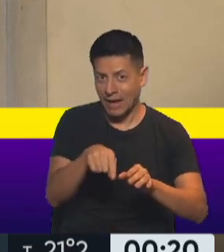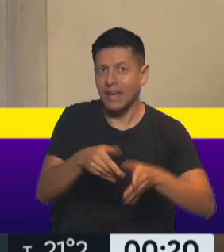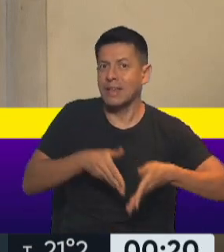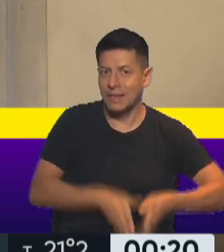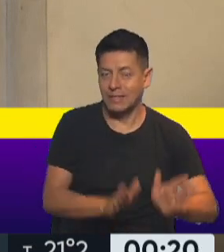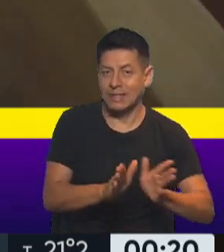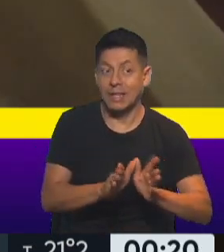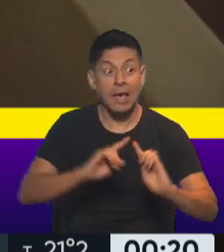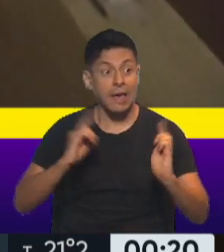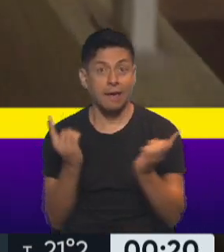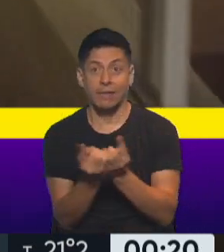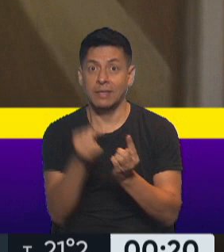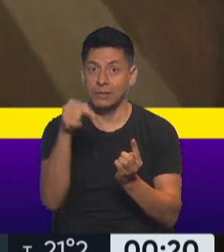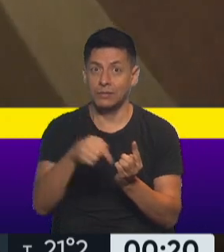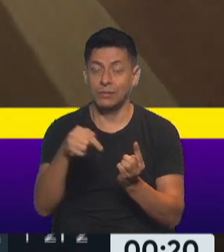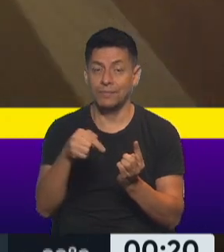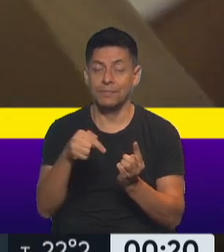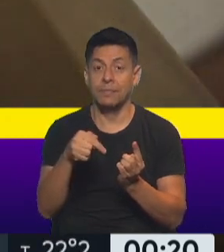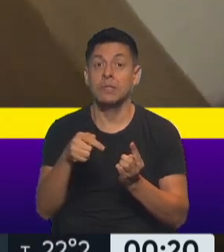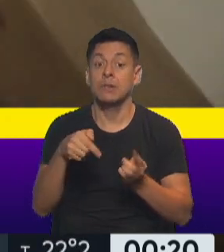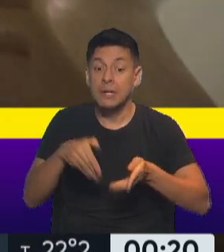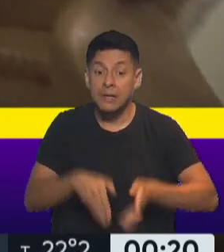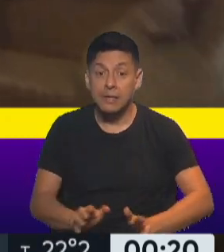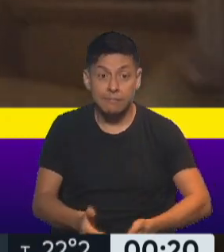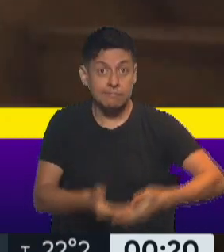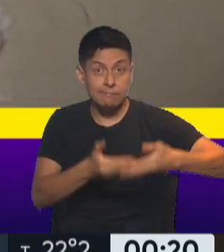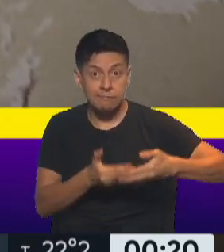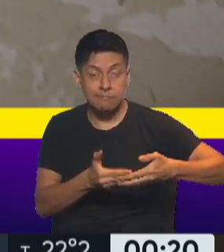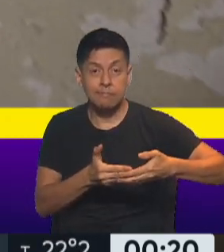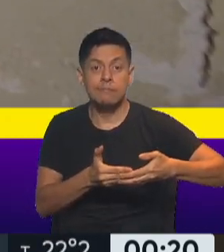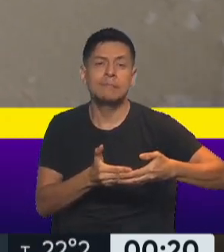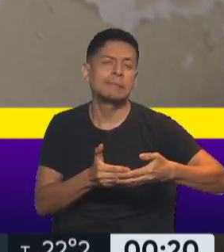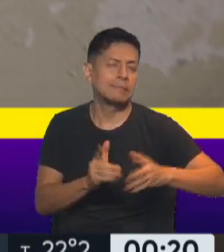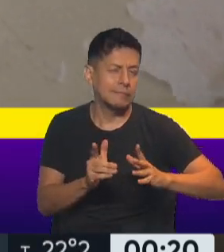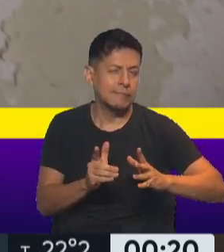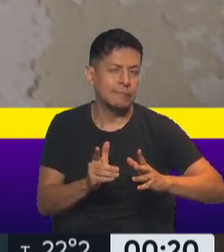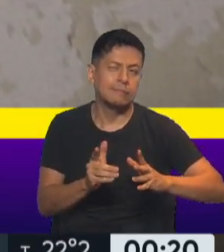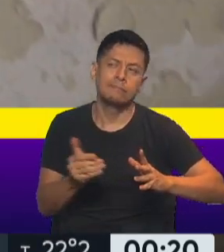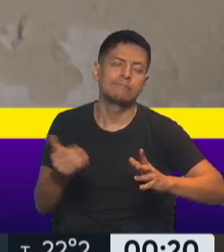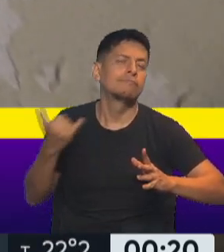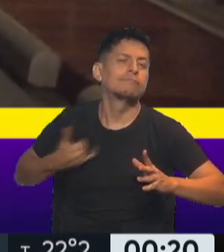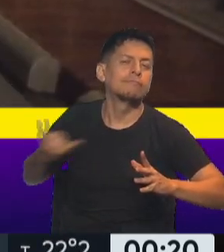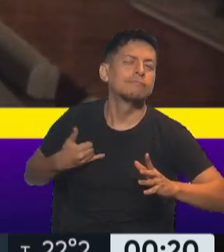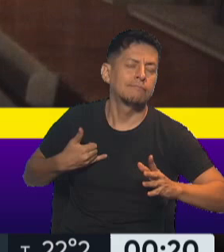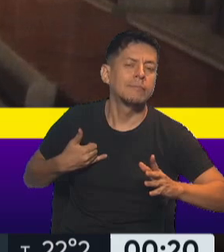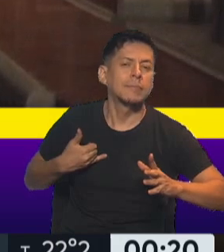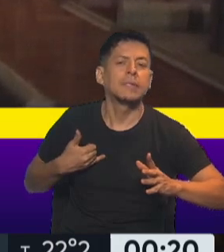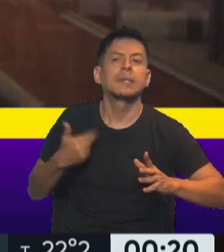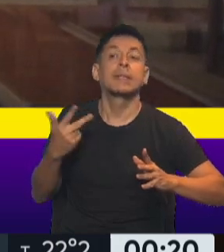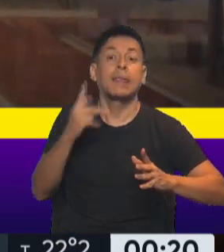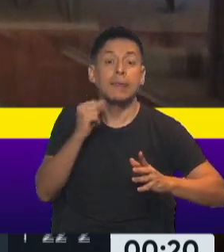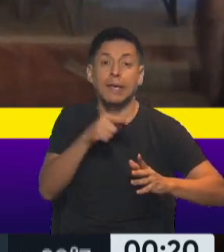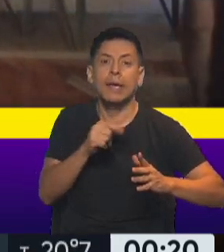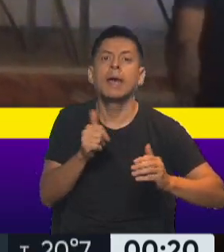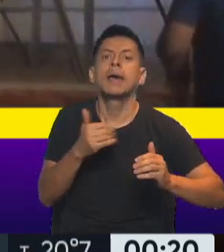en esta habitación y después de mi nacimiento, según pude reconstruir, según pude saber, 3 días pasé con ella